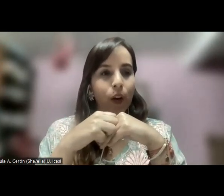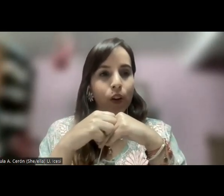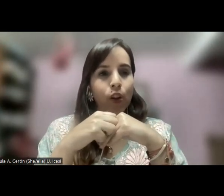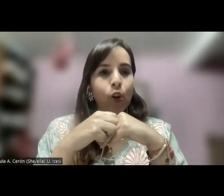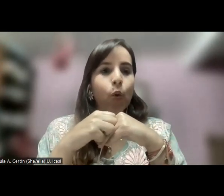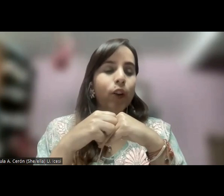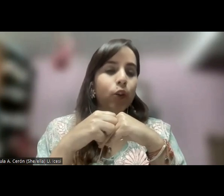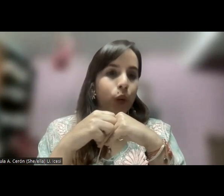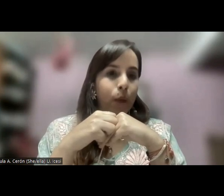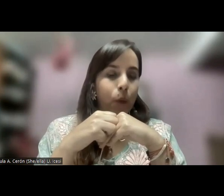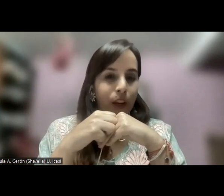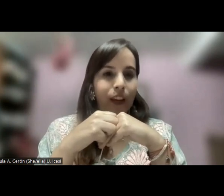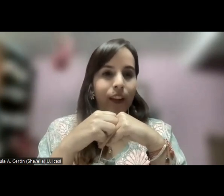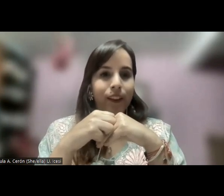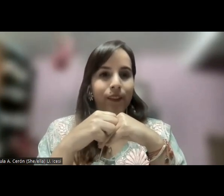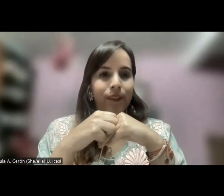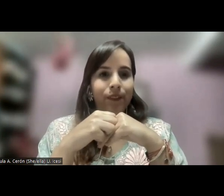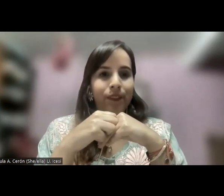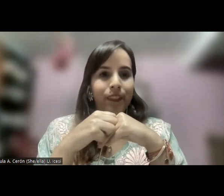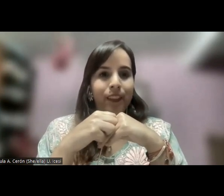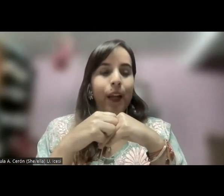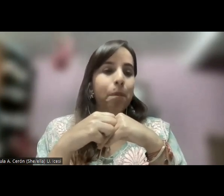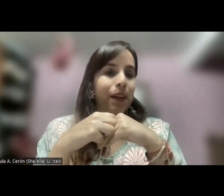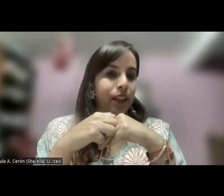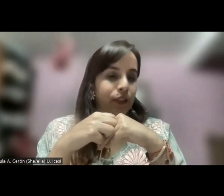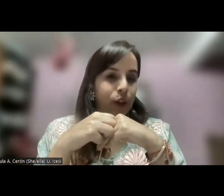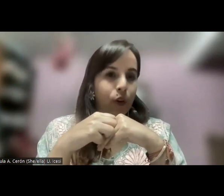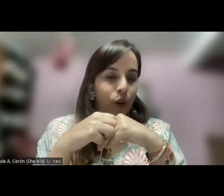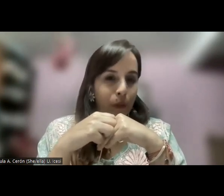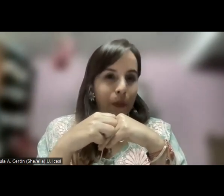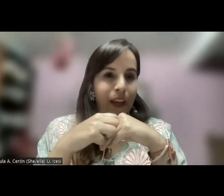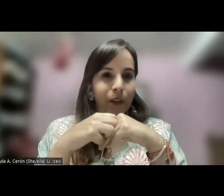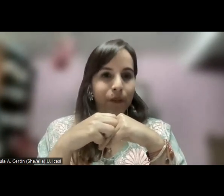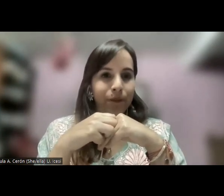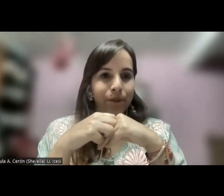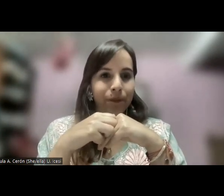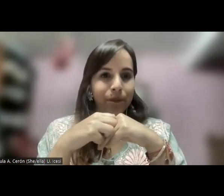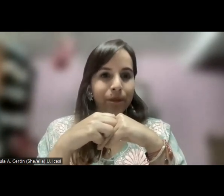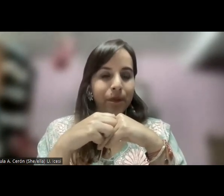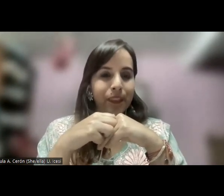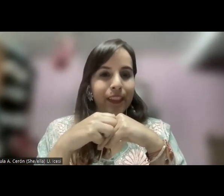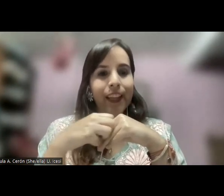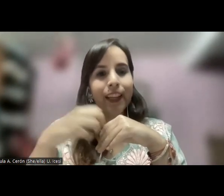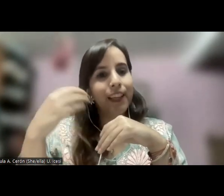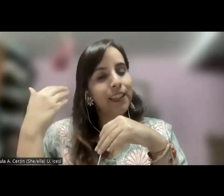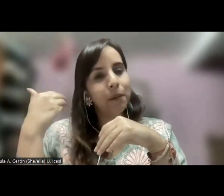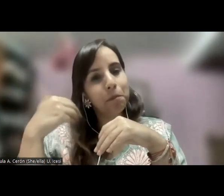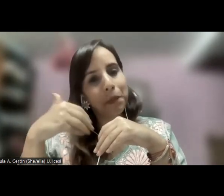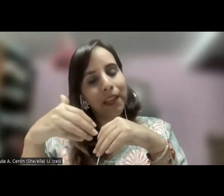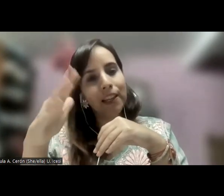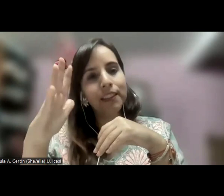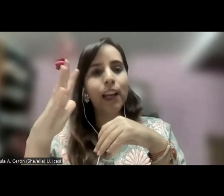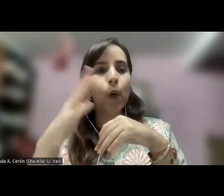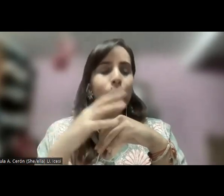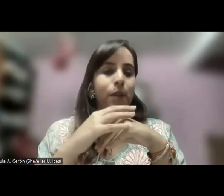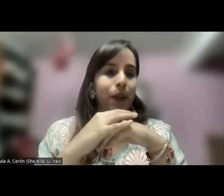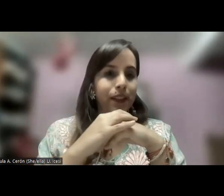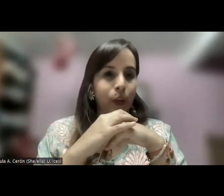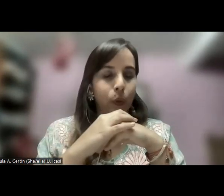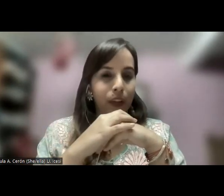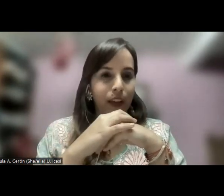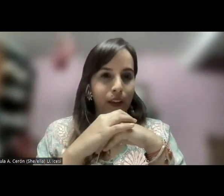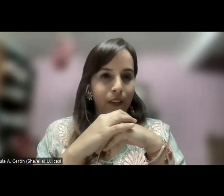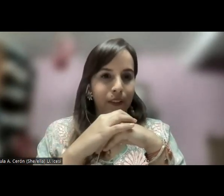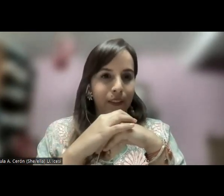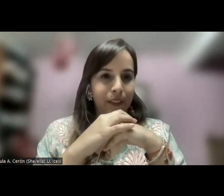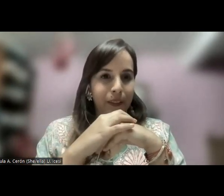cuidado cuando una mujer del Pacífico colombiano tiene que hacer miles de labores más